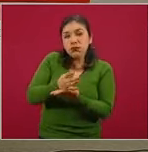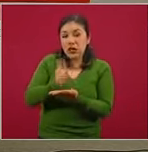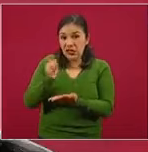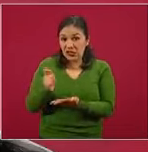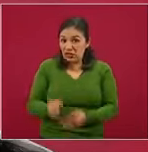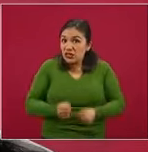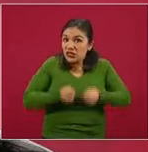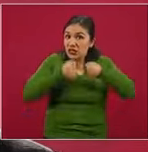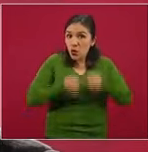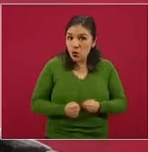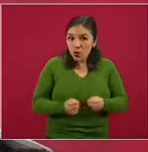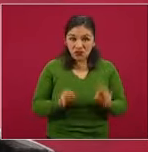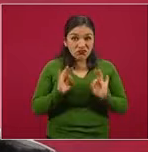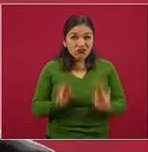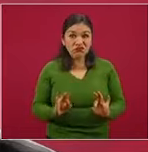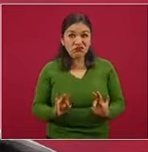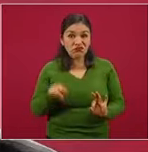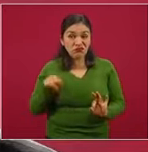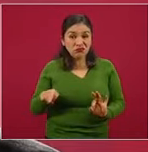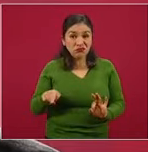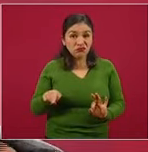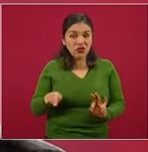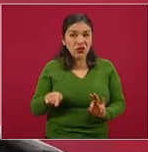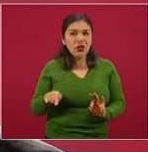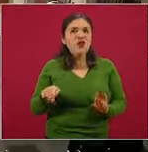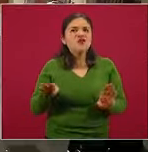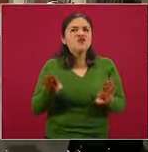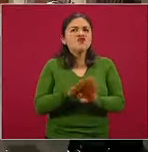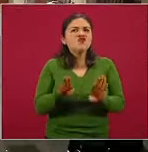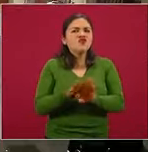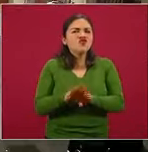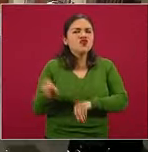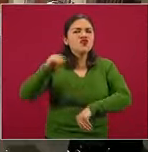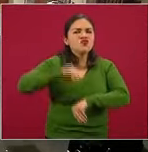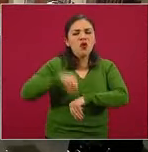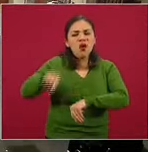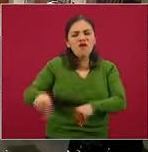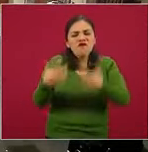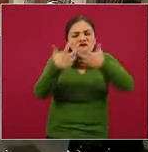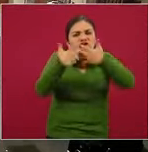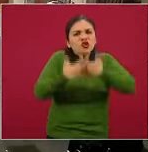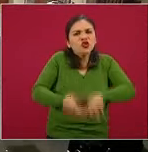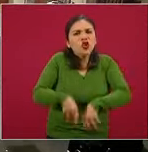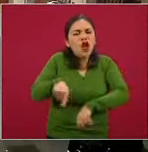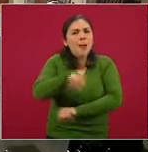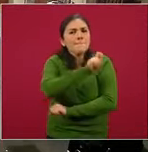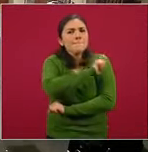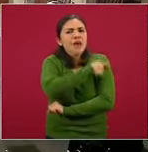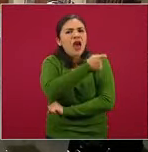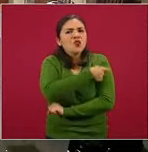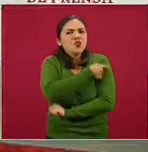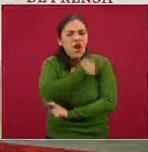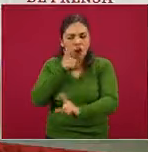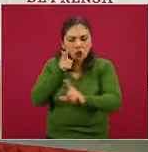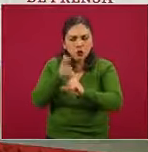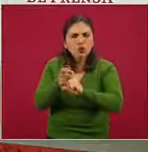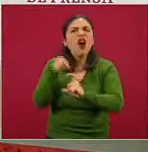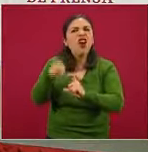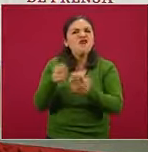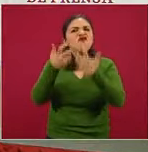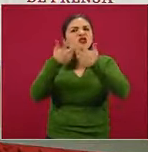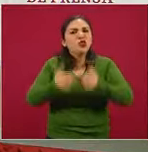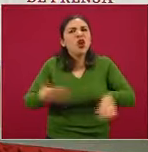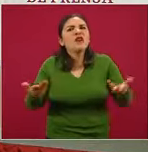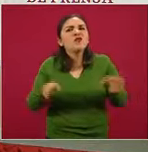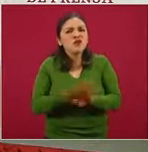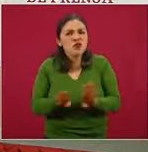seguridad y los principios del funcionamiento de la sustancia. Generalmente